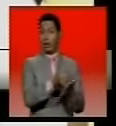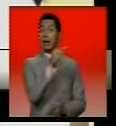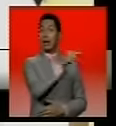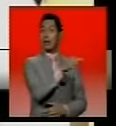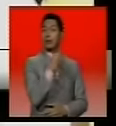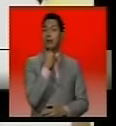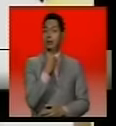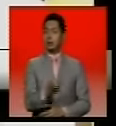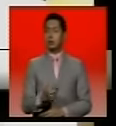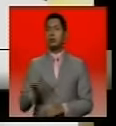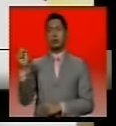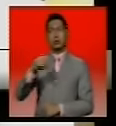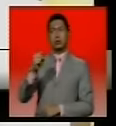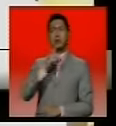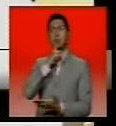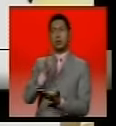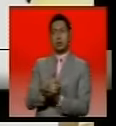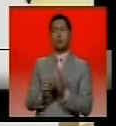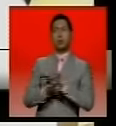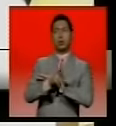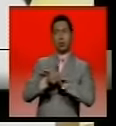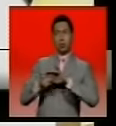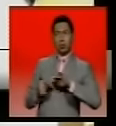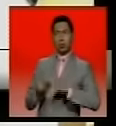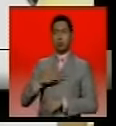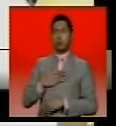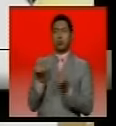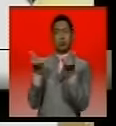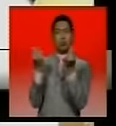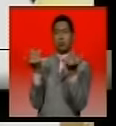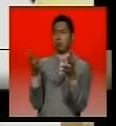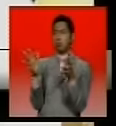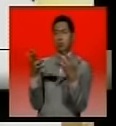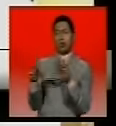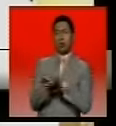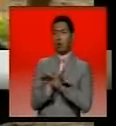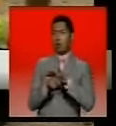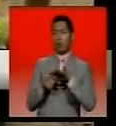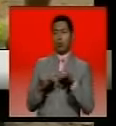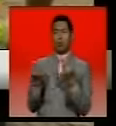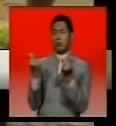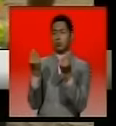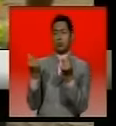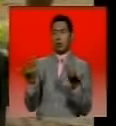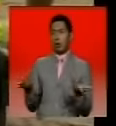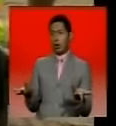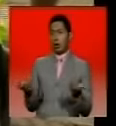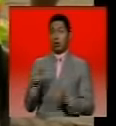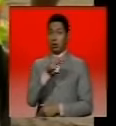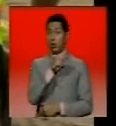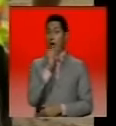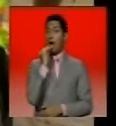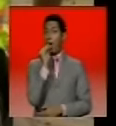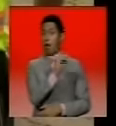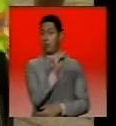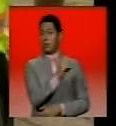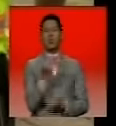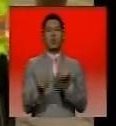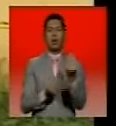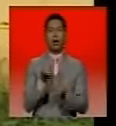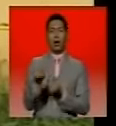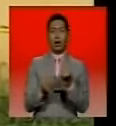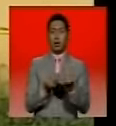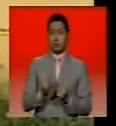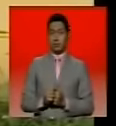que ellas habían sido víctimas de robo y que se encontraban sin un dólar, sin un centavo en sus bolsillos, lo que las hizo verse obligadas a aceptar